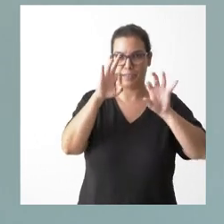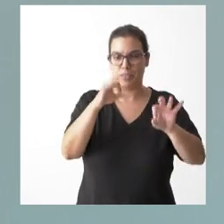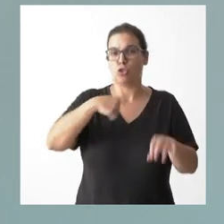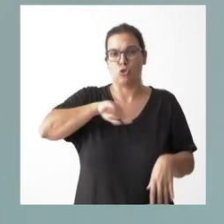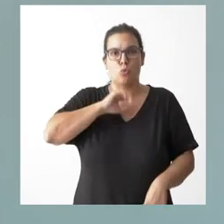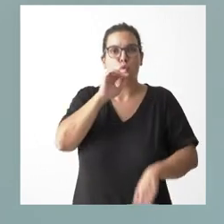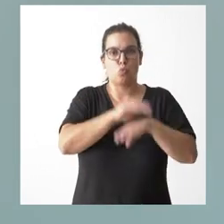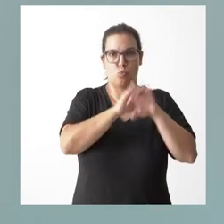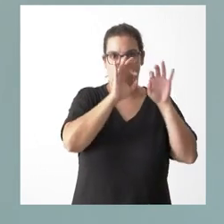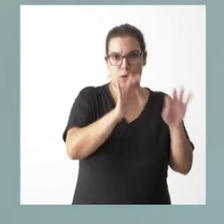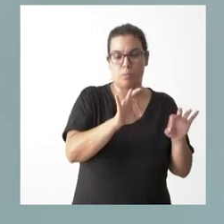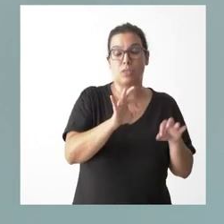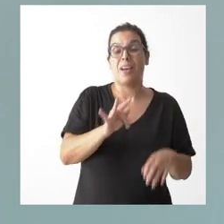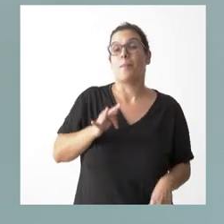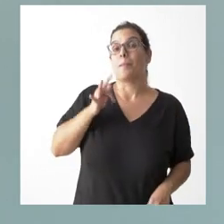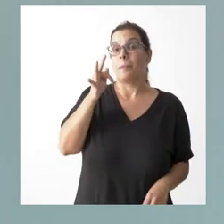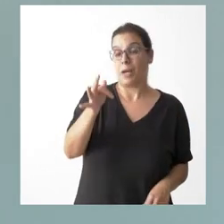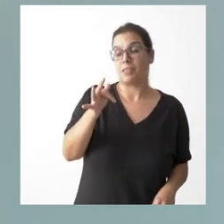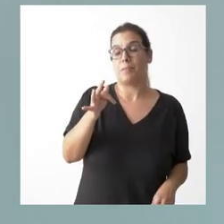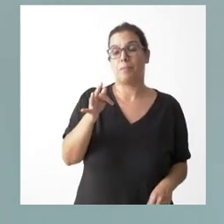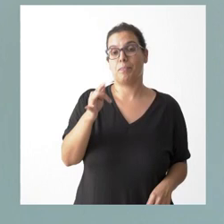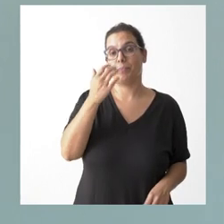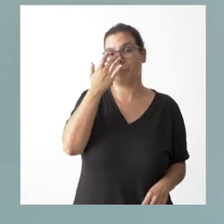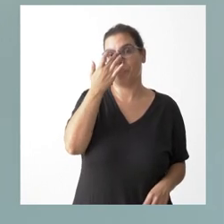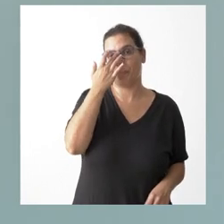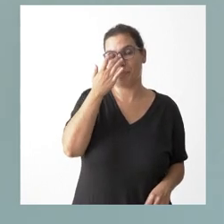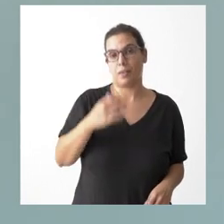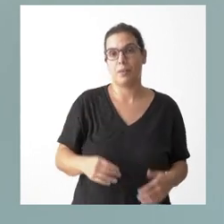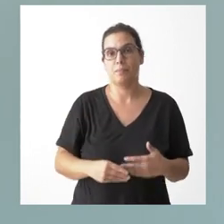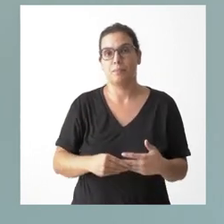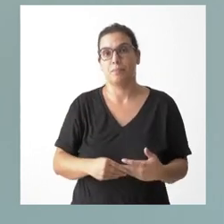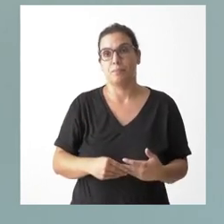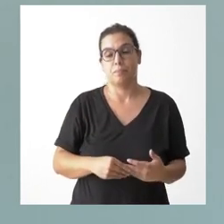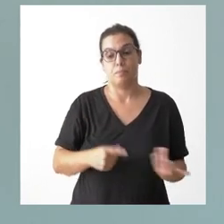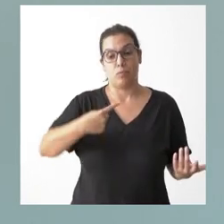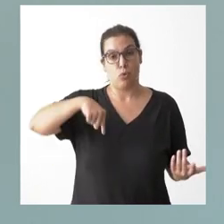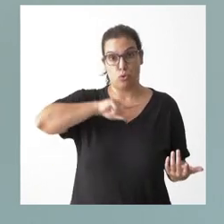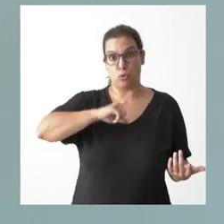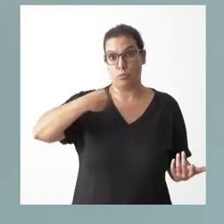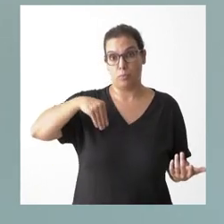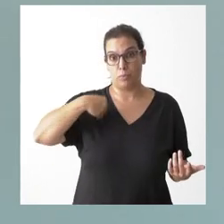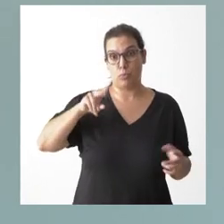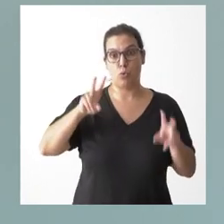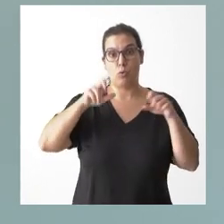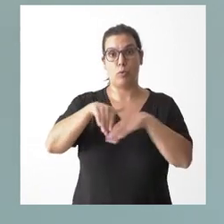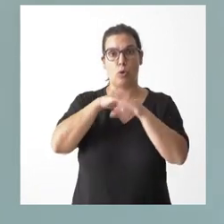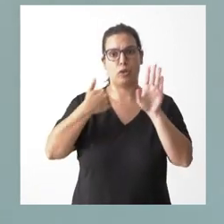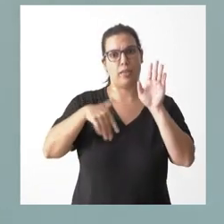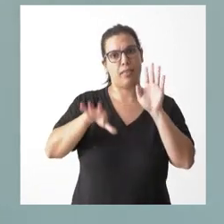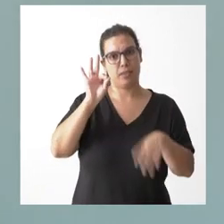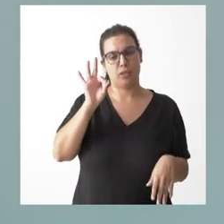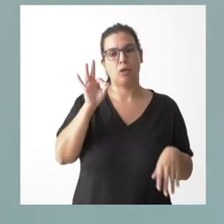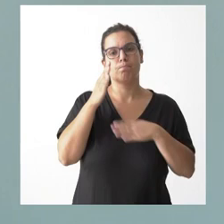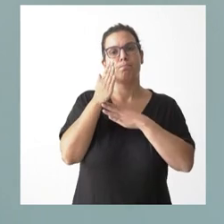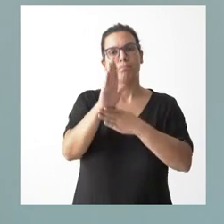cumpliendo. Y no solamente esto, sino que en su momento, y fue una de las primeras decisiones de este nuevo Gobierno, pues planteamos un